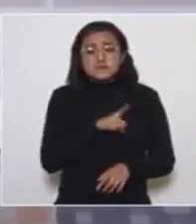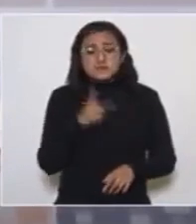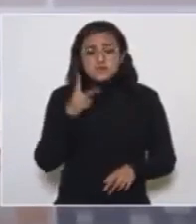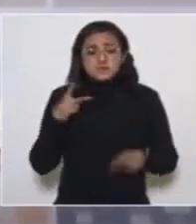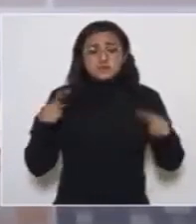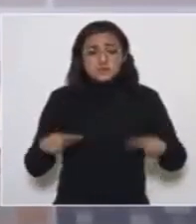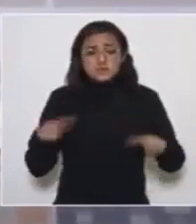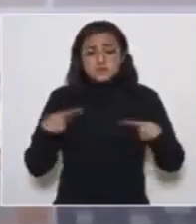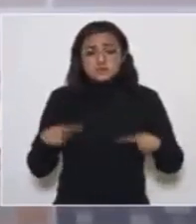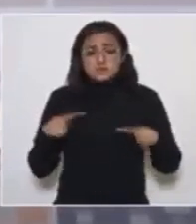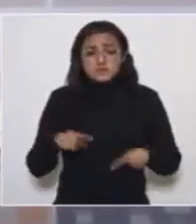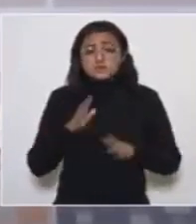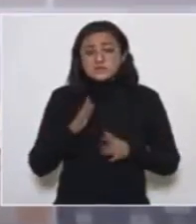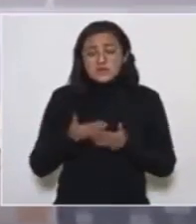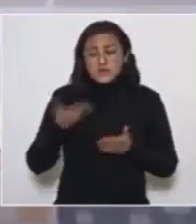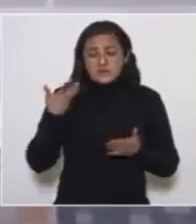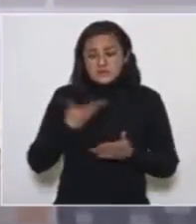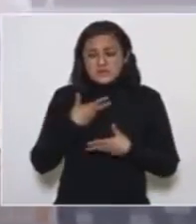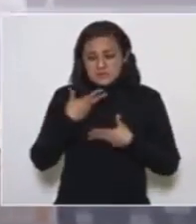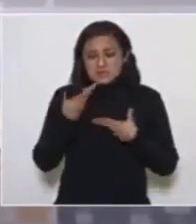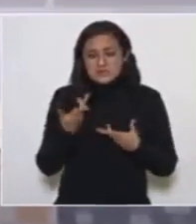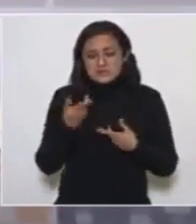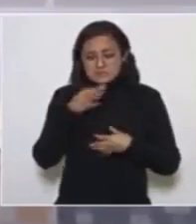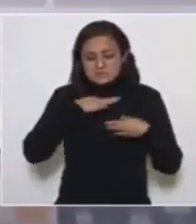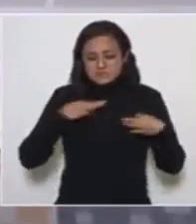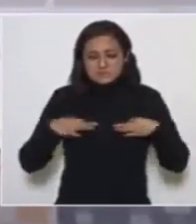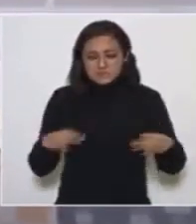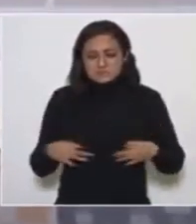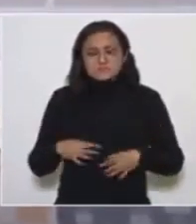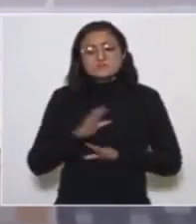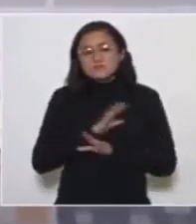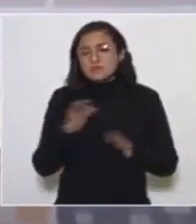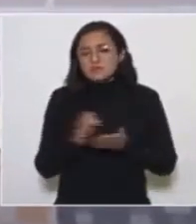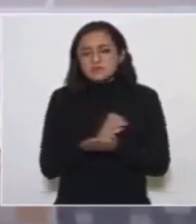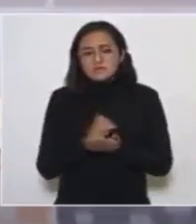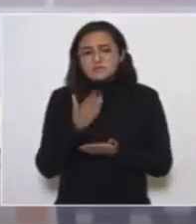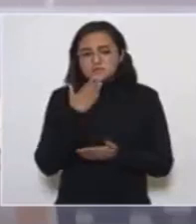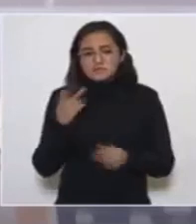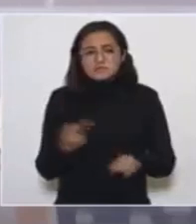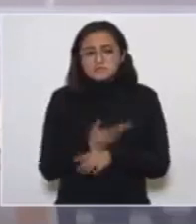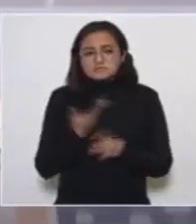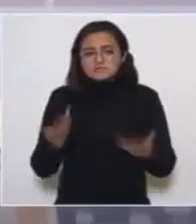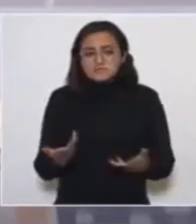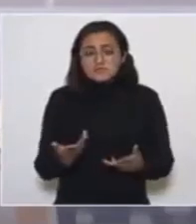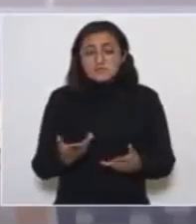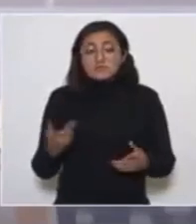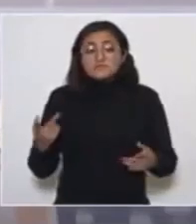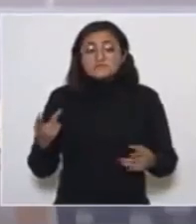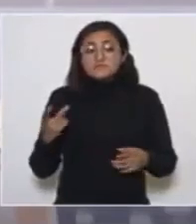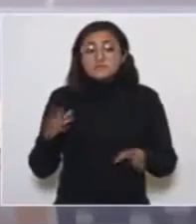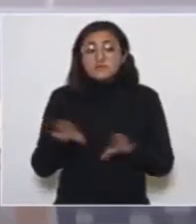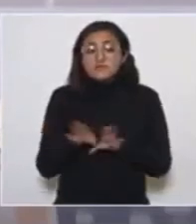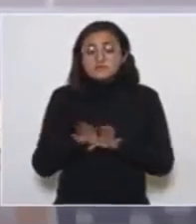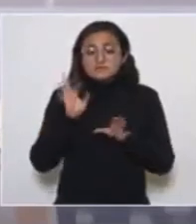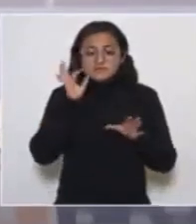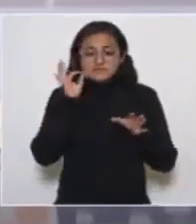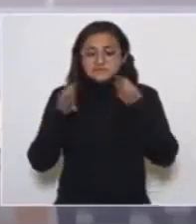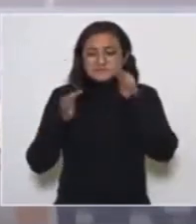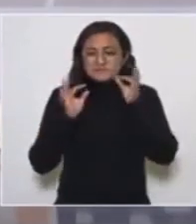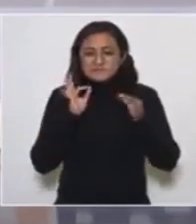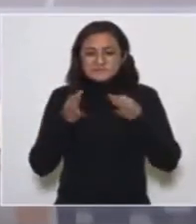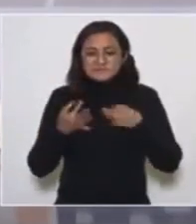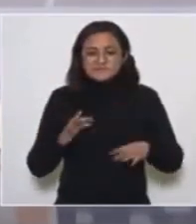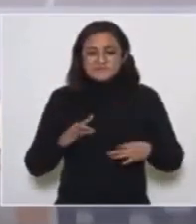dos pacientes que ya estaban confirmados, están dados de alta, ya pasaron la etapa de costras de